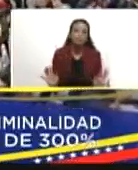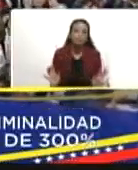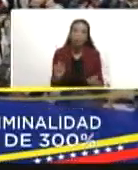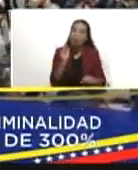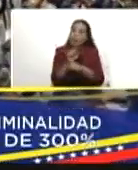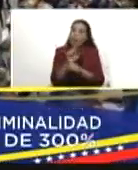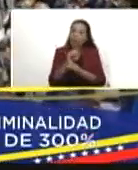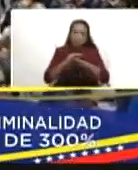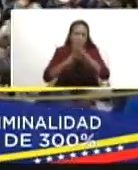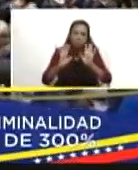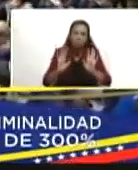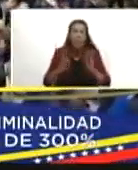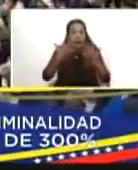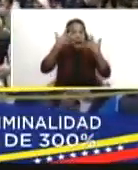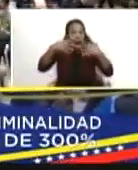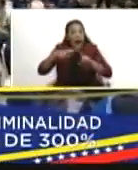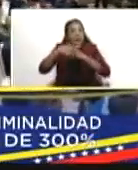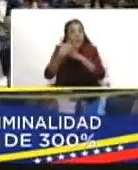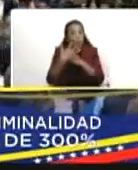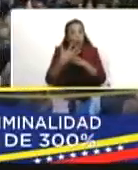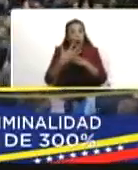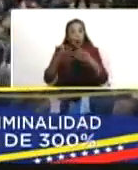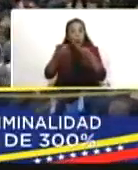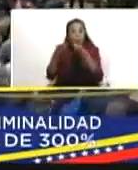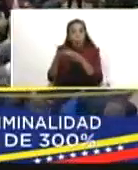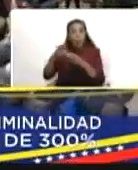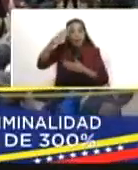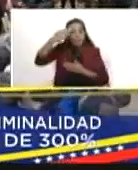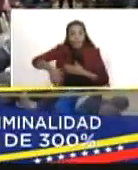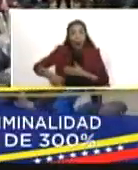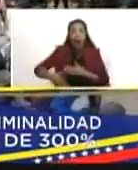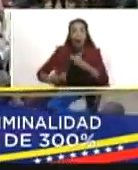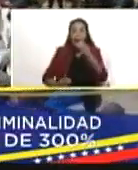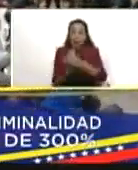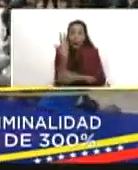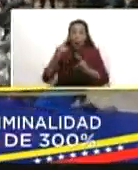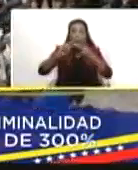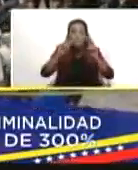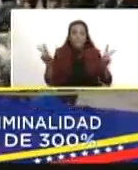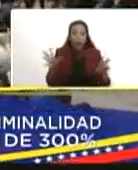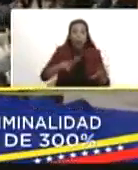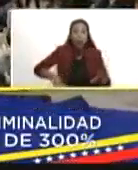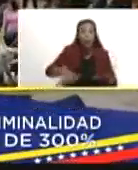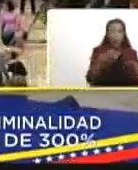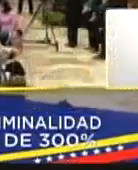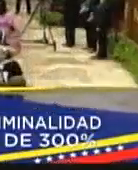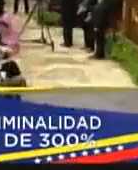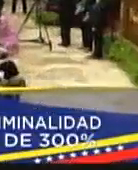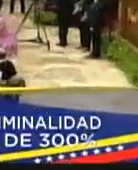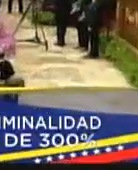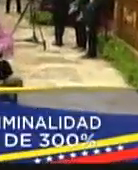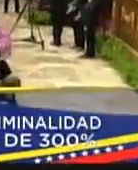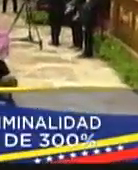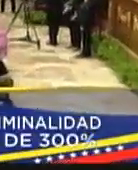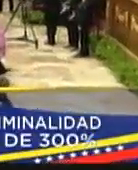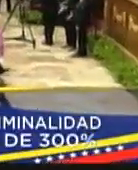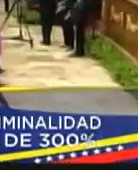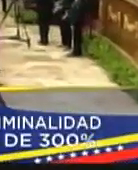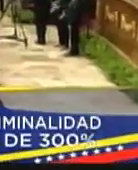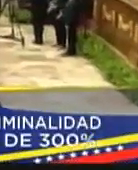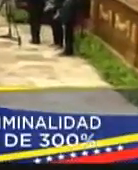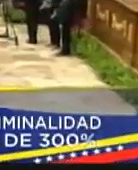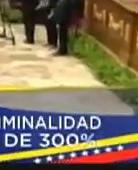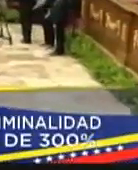ofender en el caso de los cuadrantes de paz crecimos un